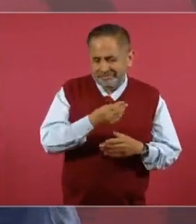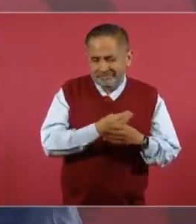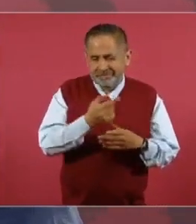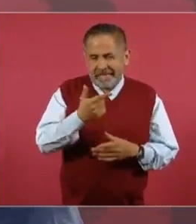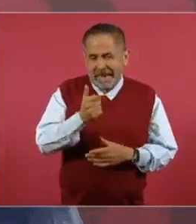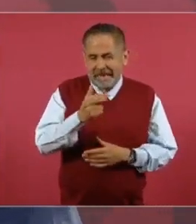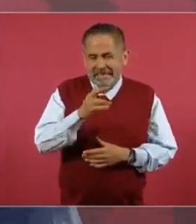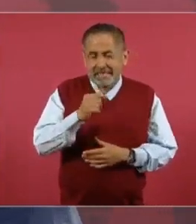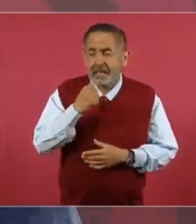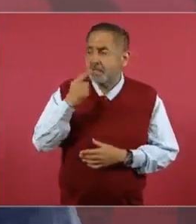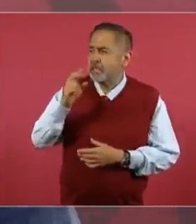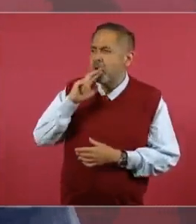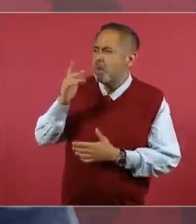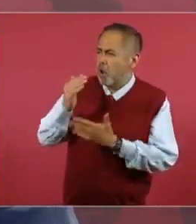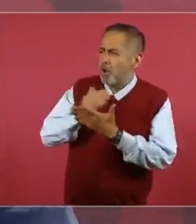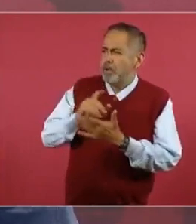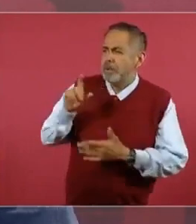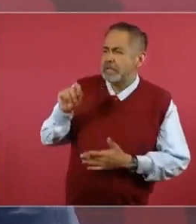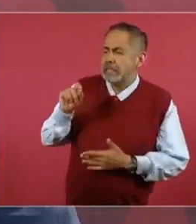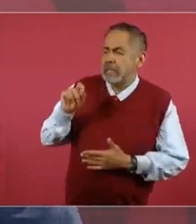planteando 20